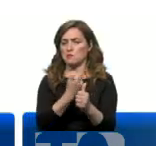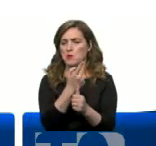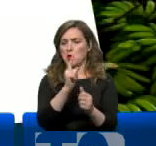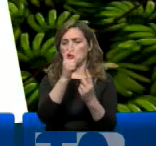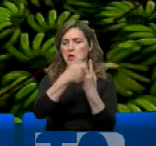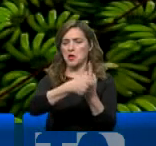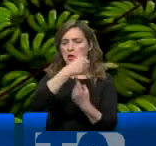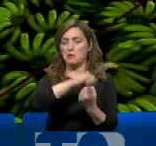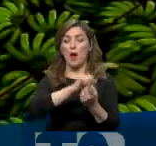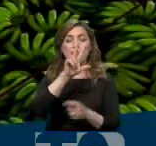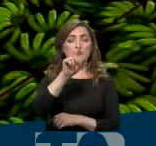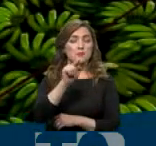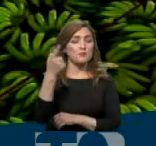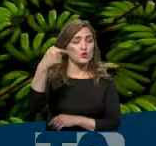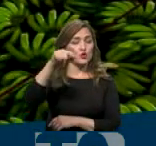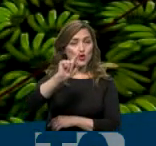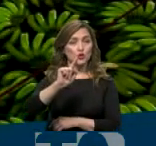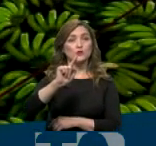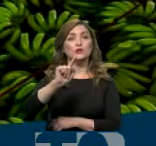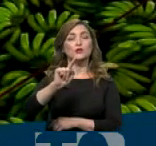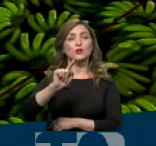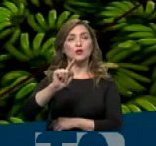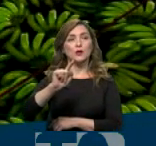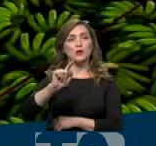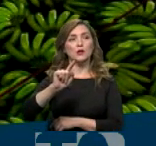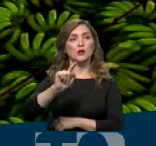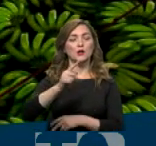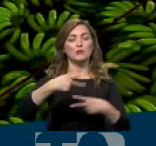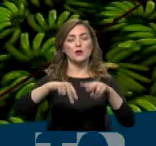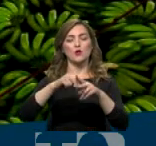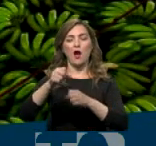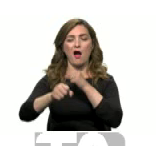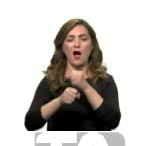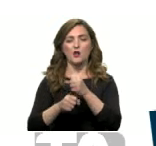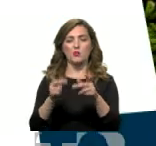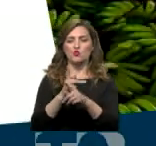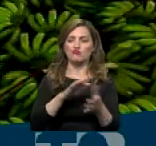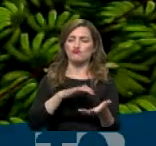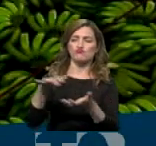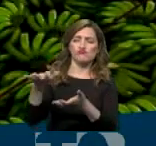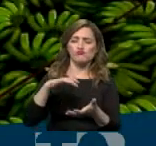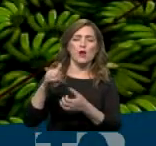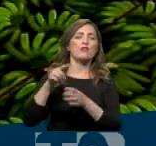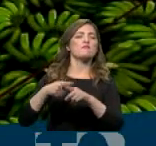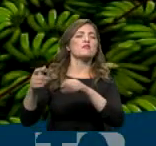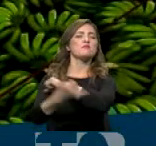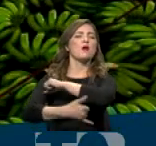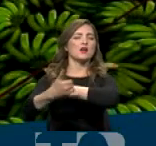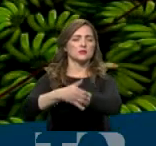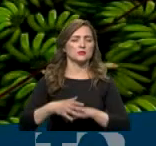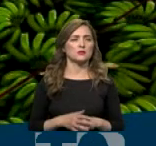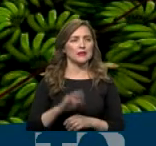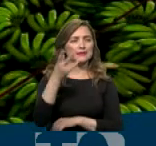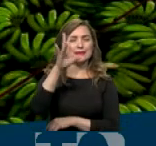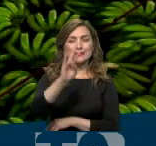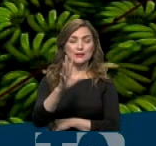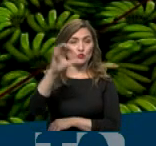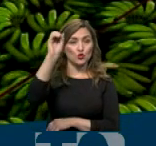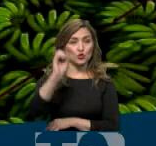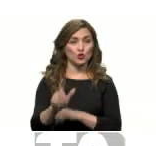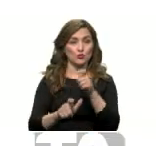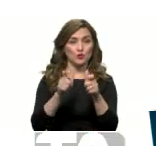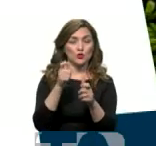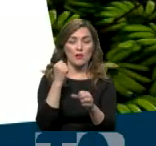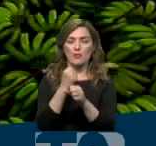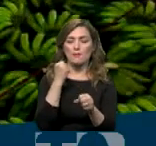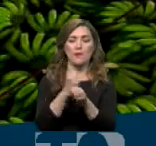agroexportación. Y que son más de 3 mil millones en valor de exportaciones anuales lo que estaría en juego. El 17% de la población económicamente activa se dedica